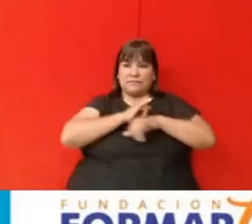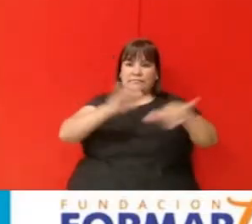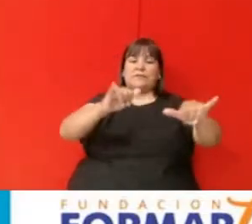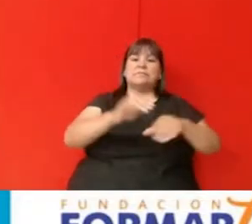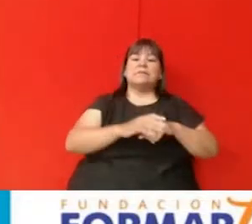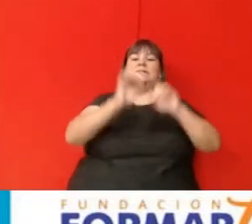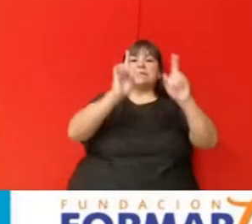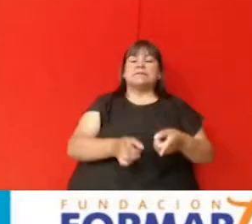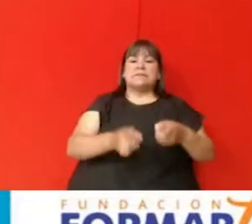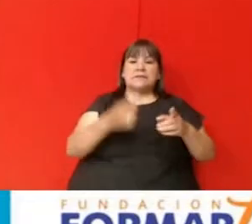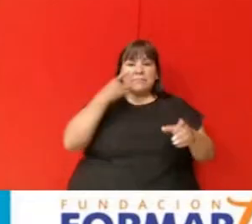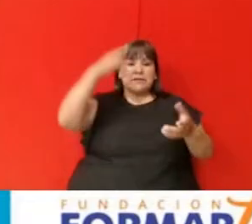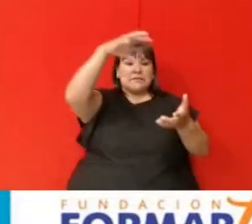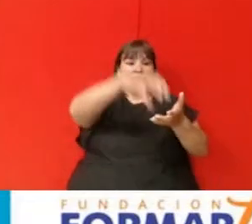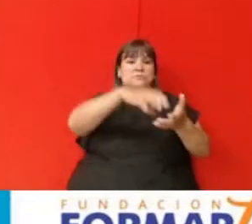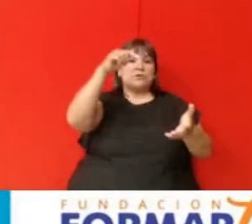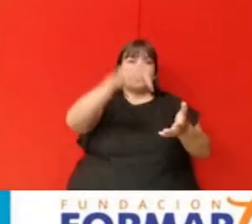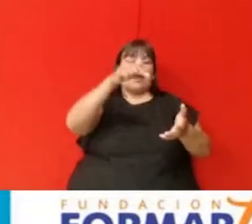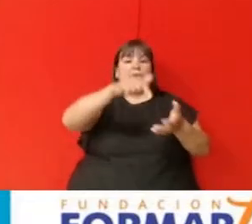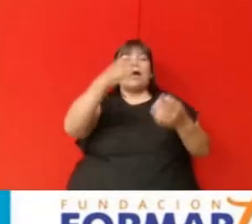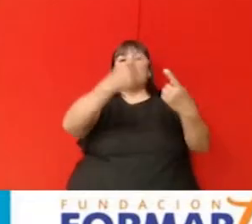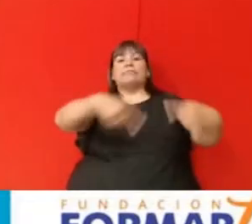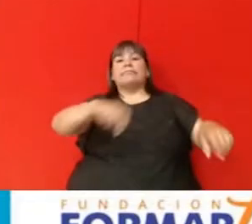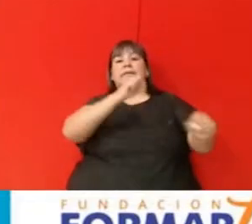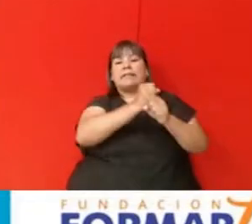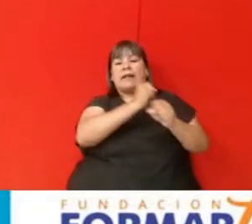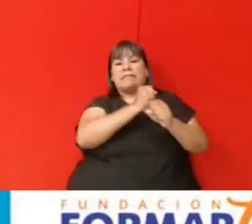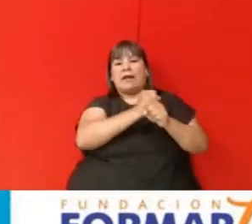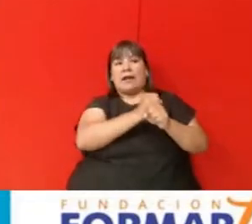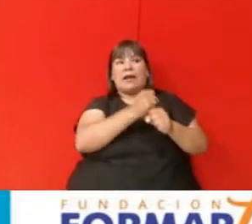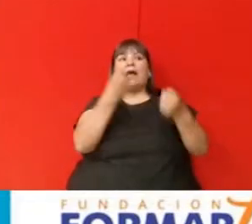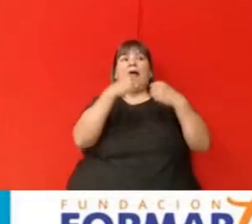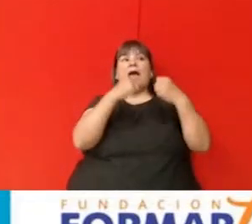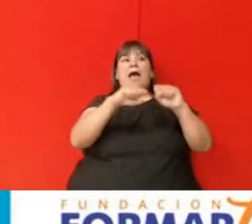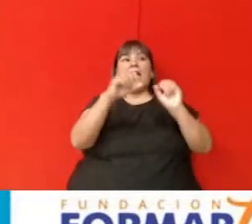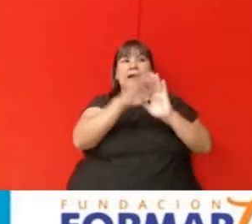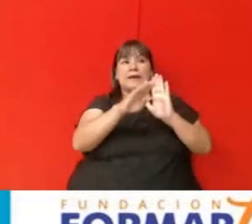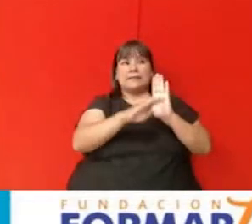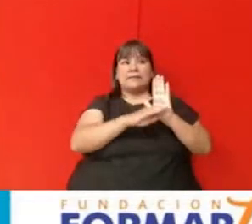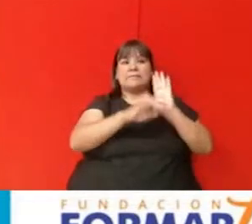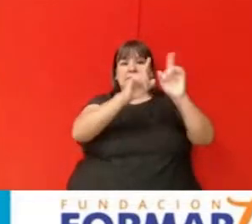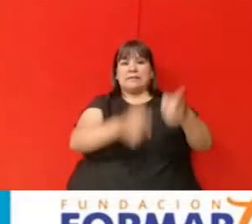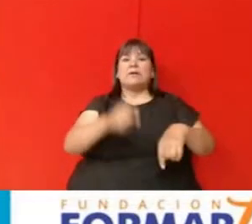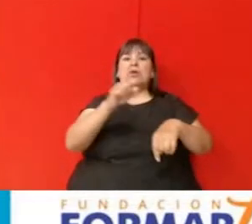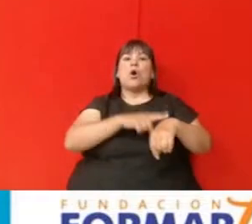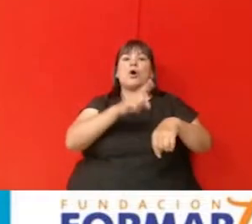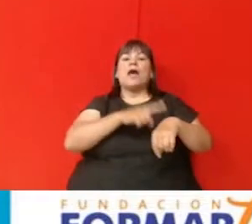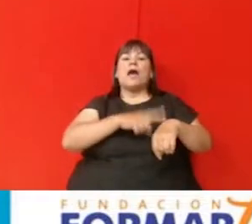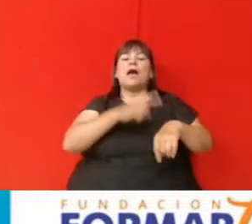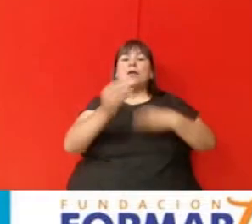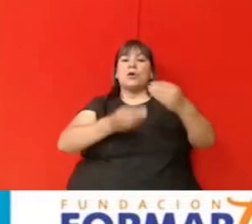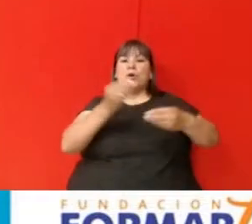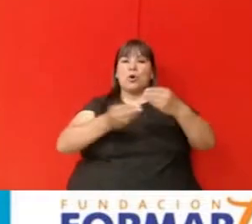cómo es la dinámica institucional, qué calidad de residentes tenemos, las actividades, ¿Cómo son los horarios? ¿Cuáles son los